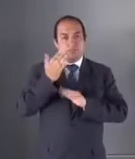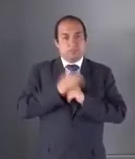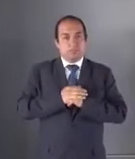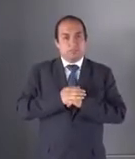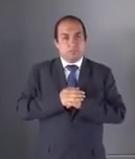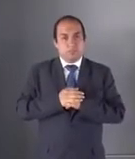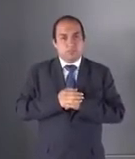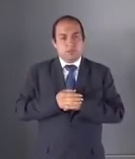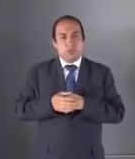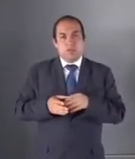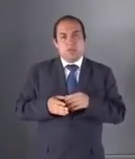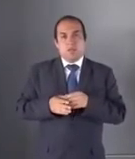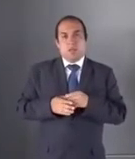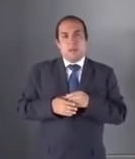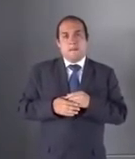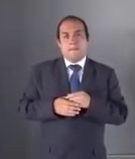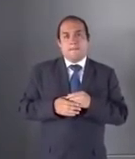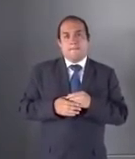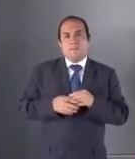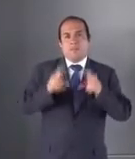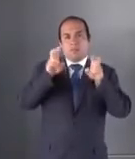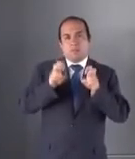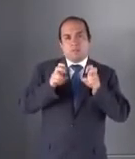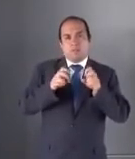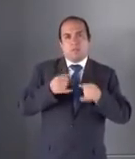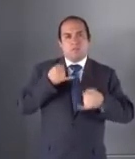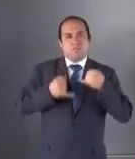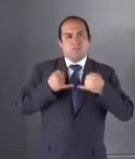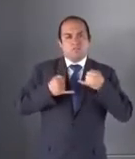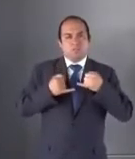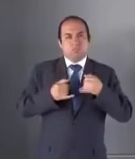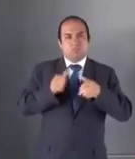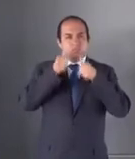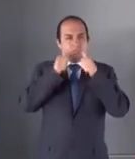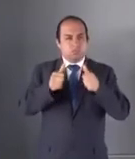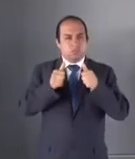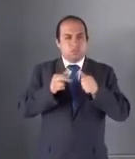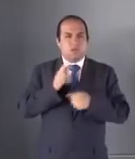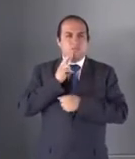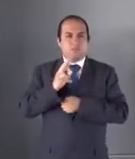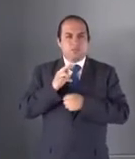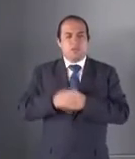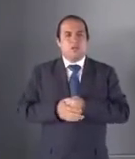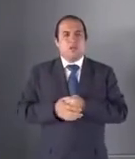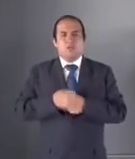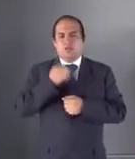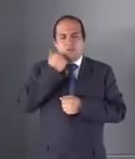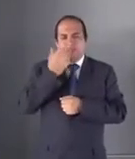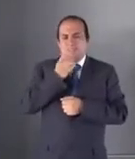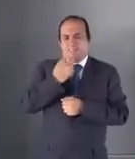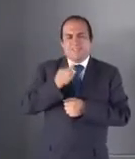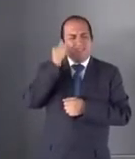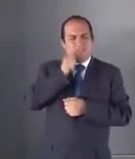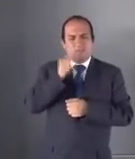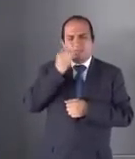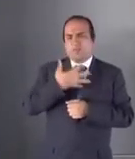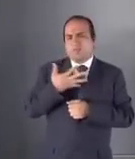atiende y esperamos que se resuelva pronto. Entonces, no quiero decir, siempre hay